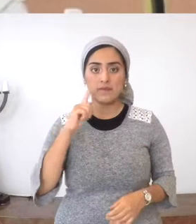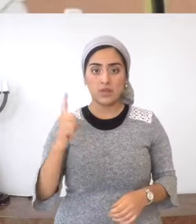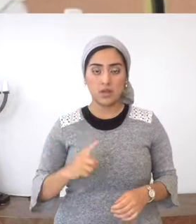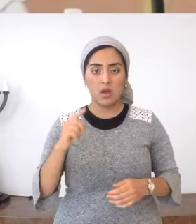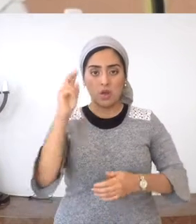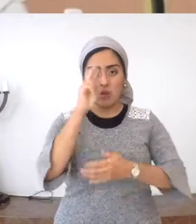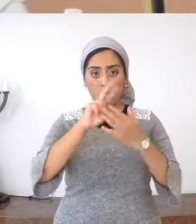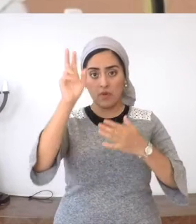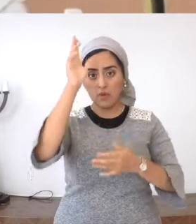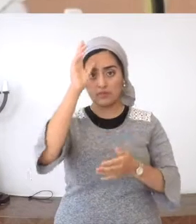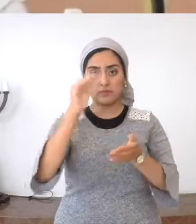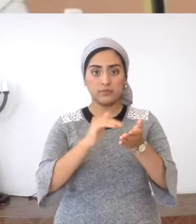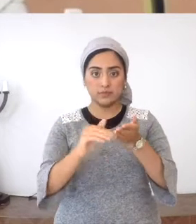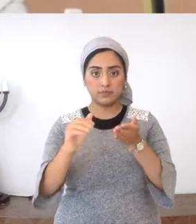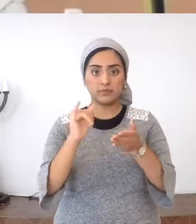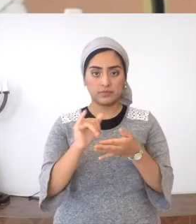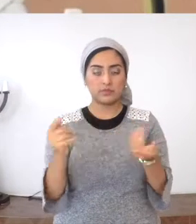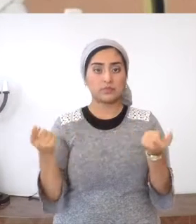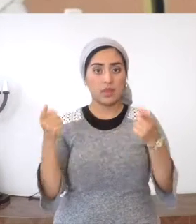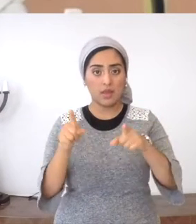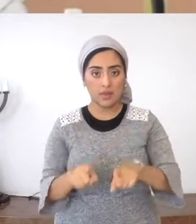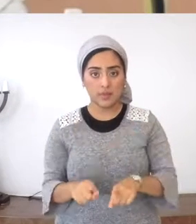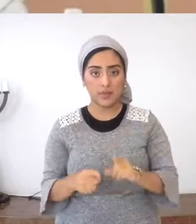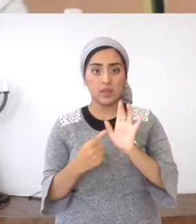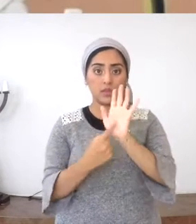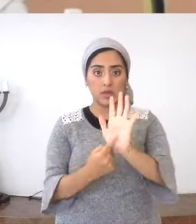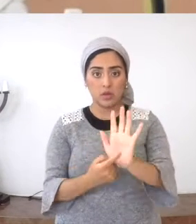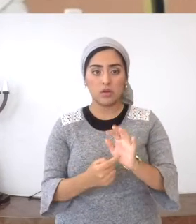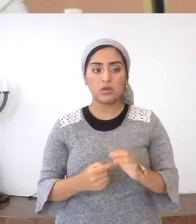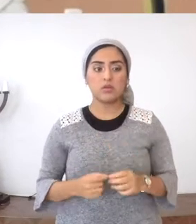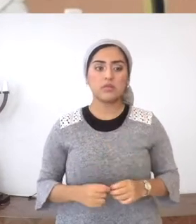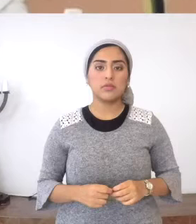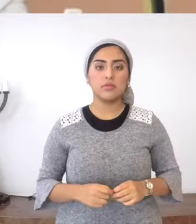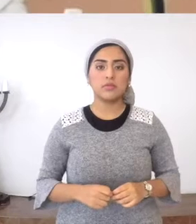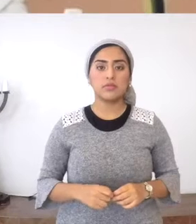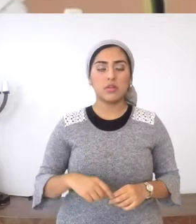Hay unas señales Que el Eterno Está permitiendo Que se den